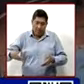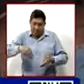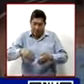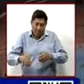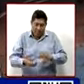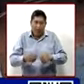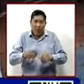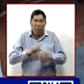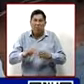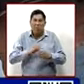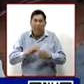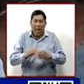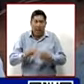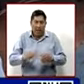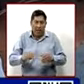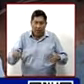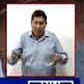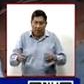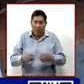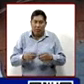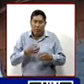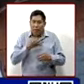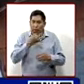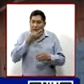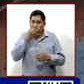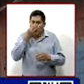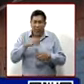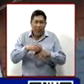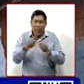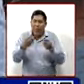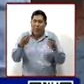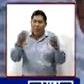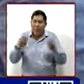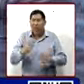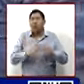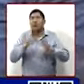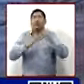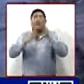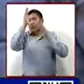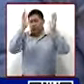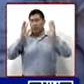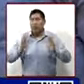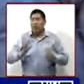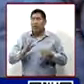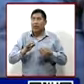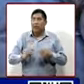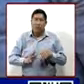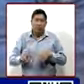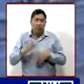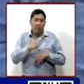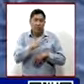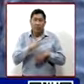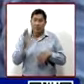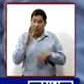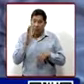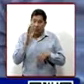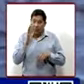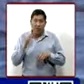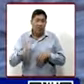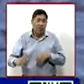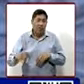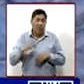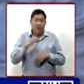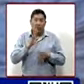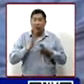necesitamos fierro y necesitamos arena, arena fina. Con eso vamos a acabar, hacer las graditas, y la mamá va a